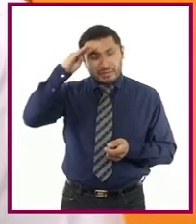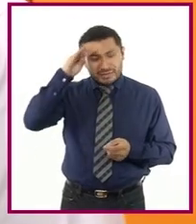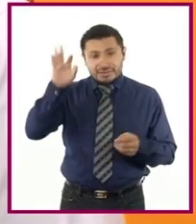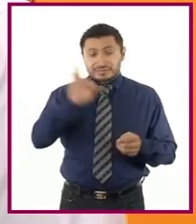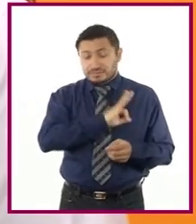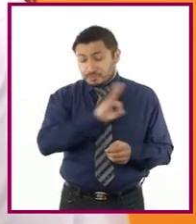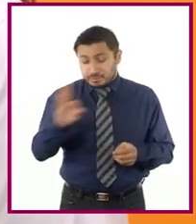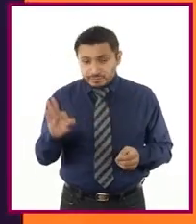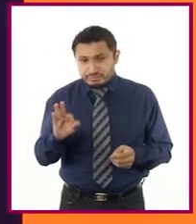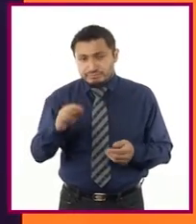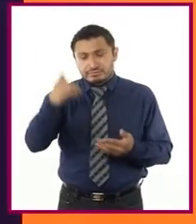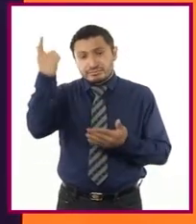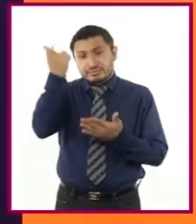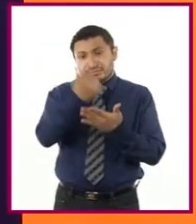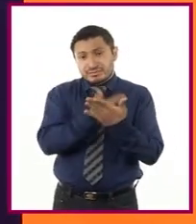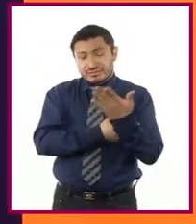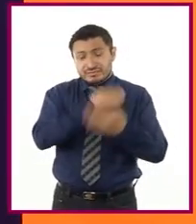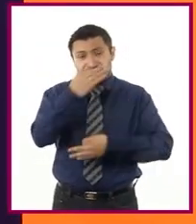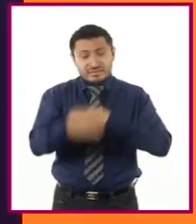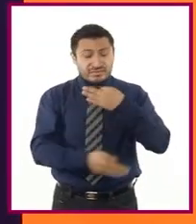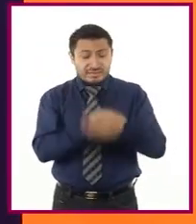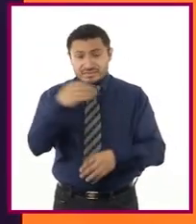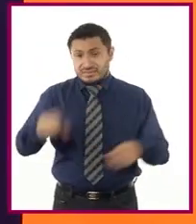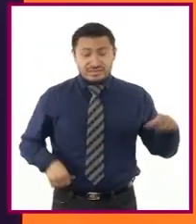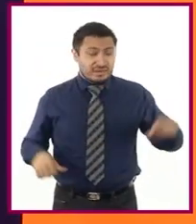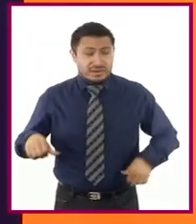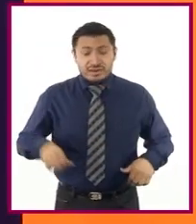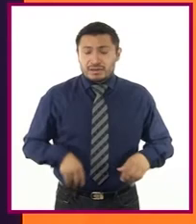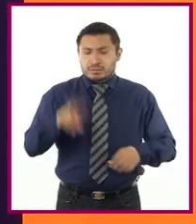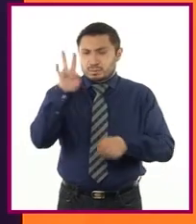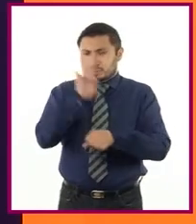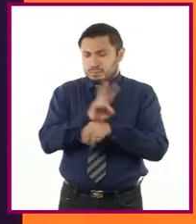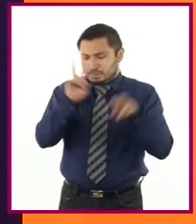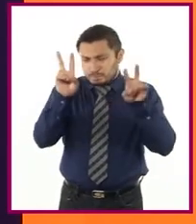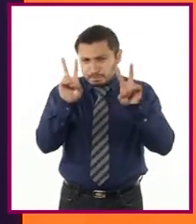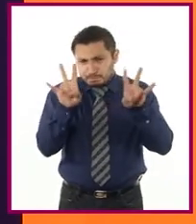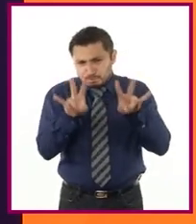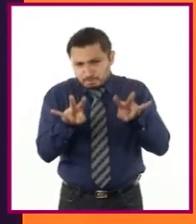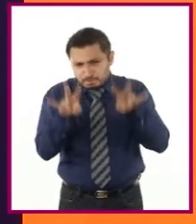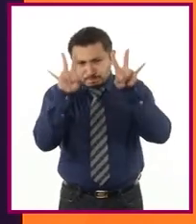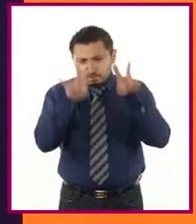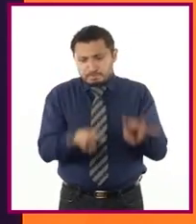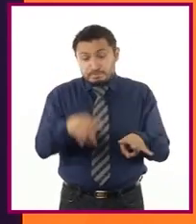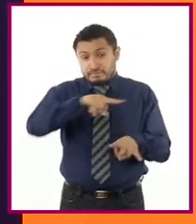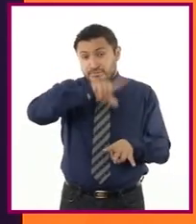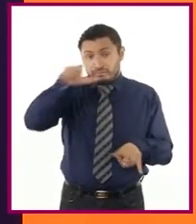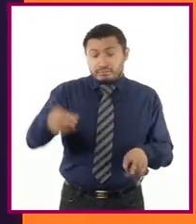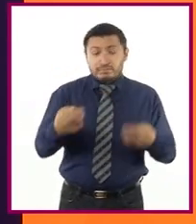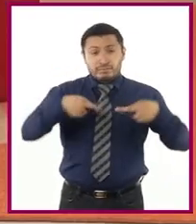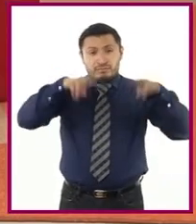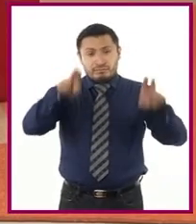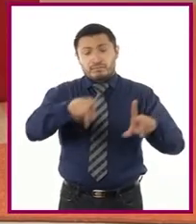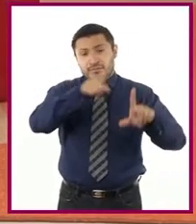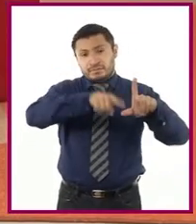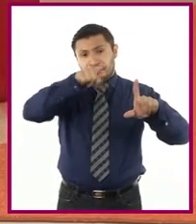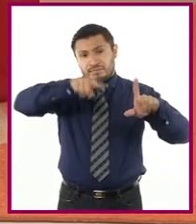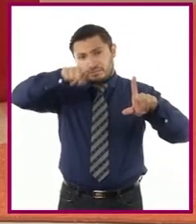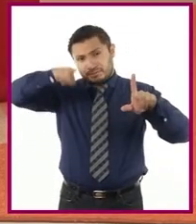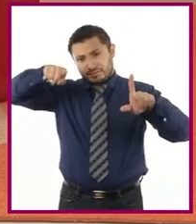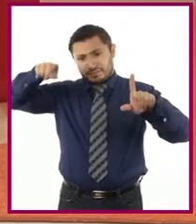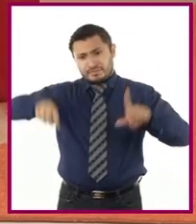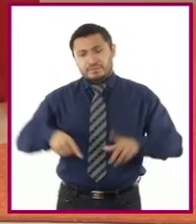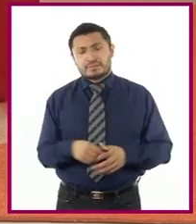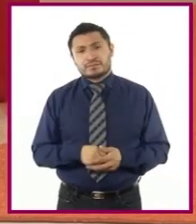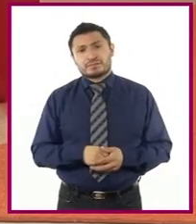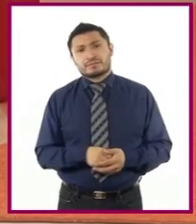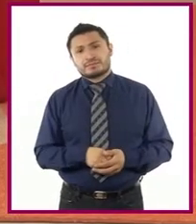enlistar todas las operaciones y acciones de supervisión para después representarlas gráficamente.